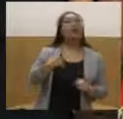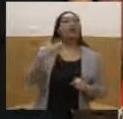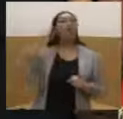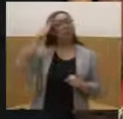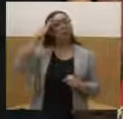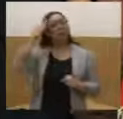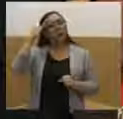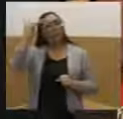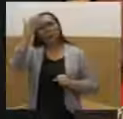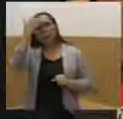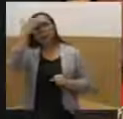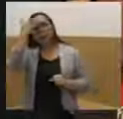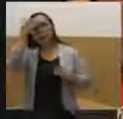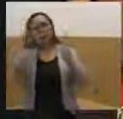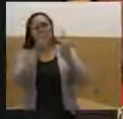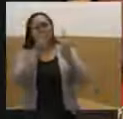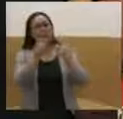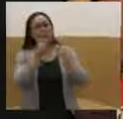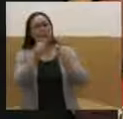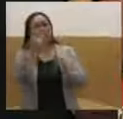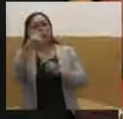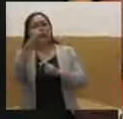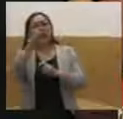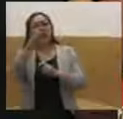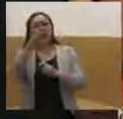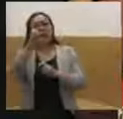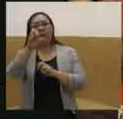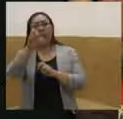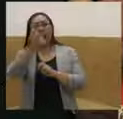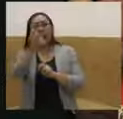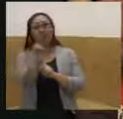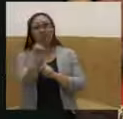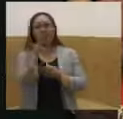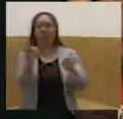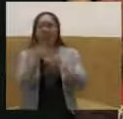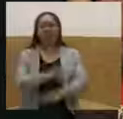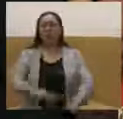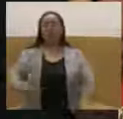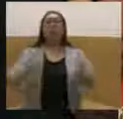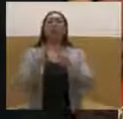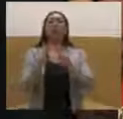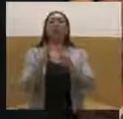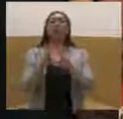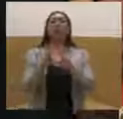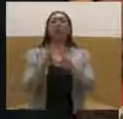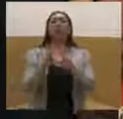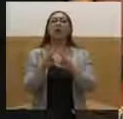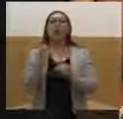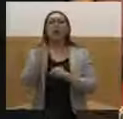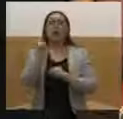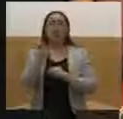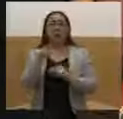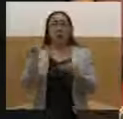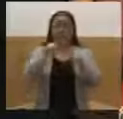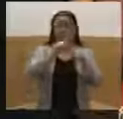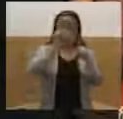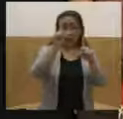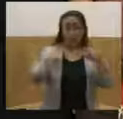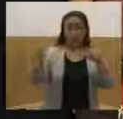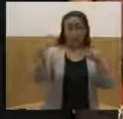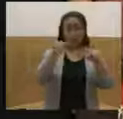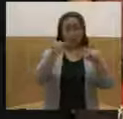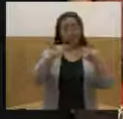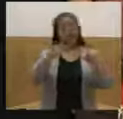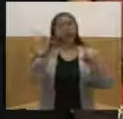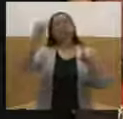género. Esta medida se hará extensiva a dirigentes y personal de comités directivos nacional,